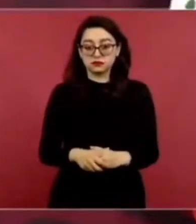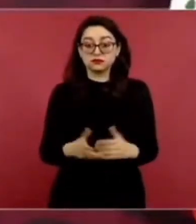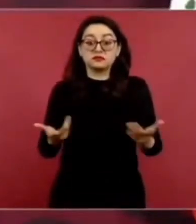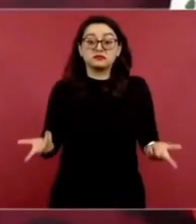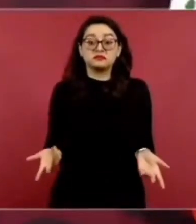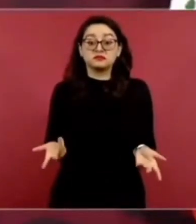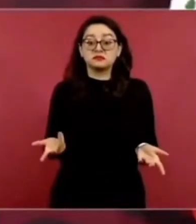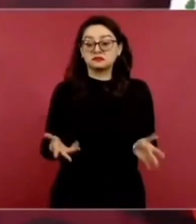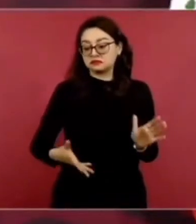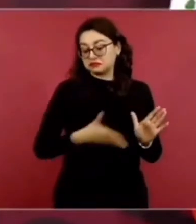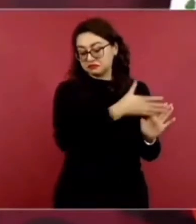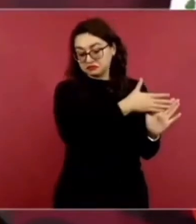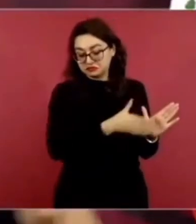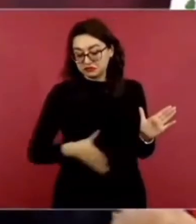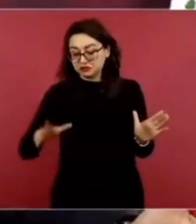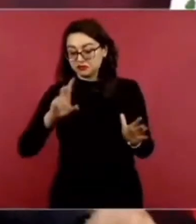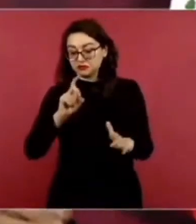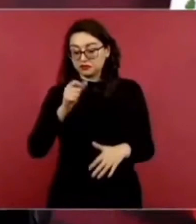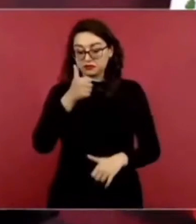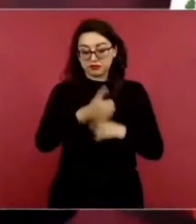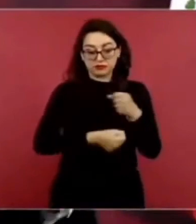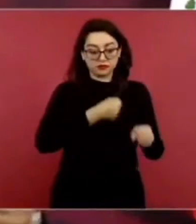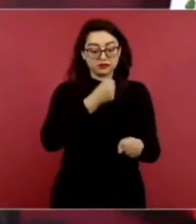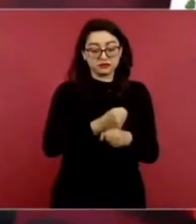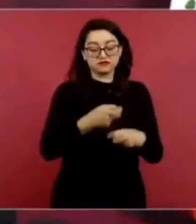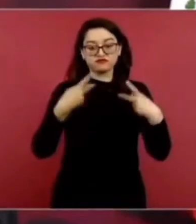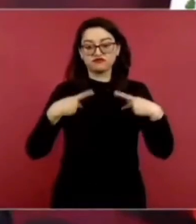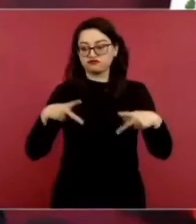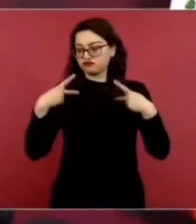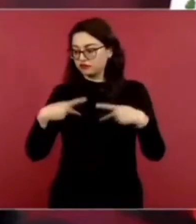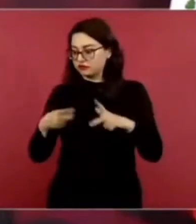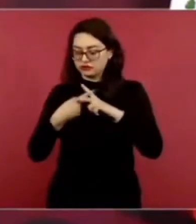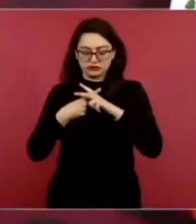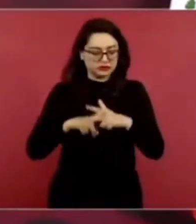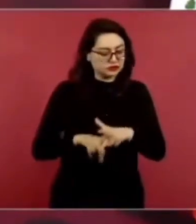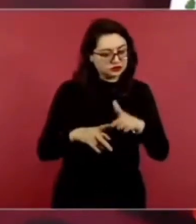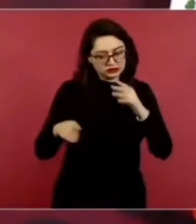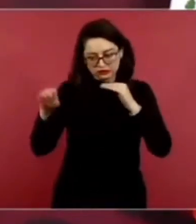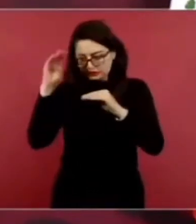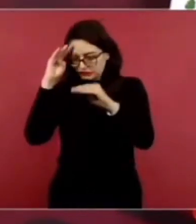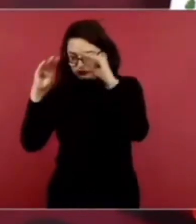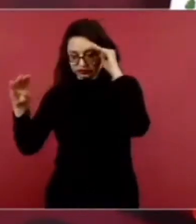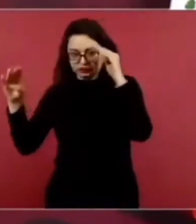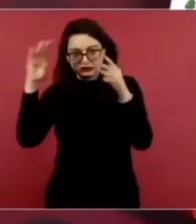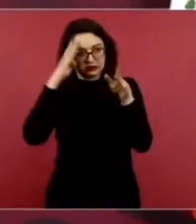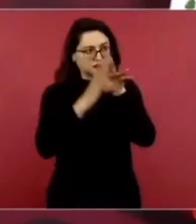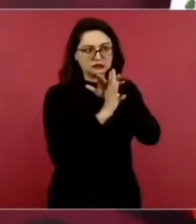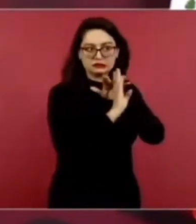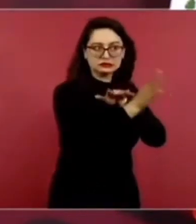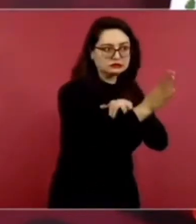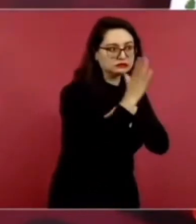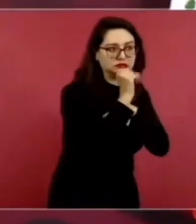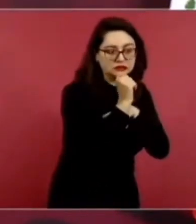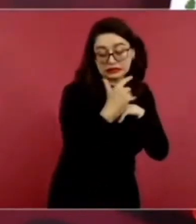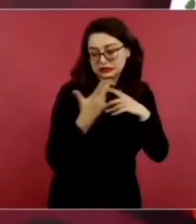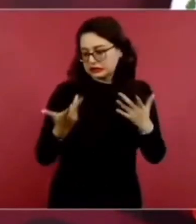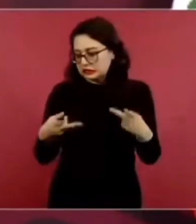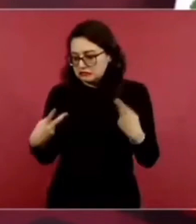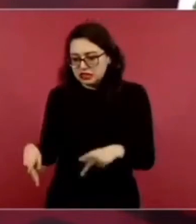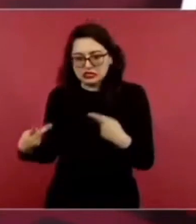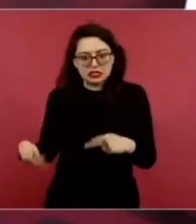informal, porque la gente decidió buscarse la vida como fuese,